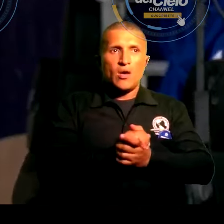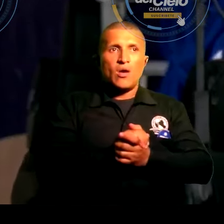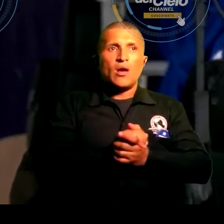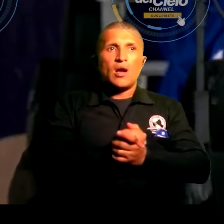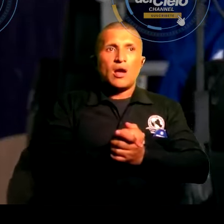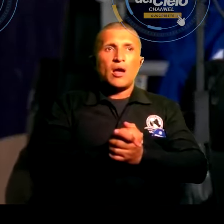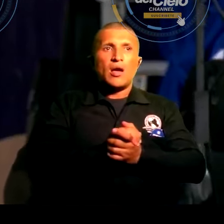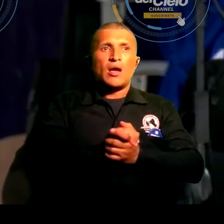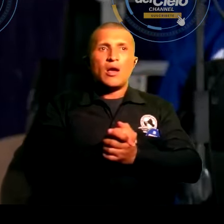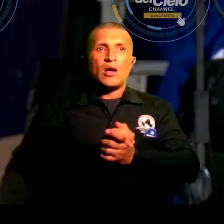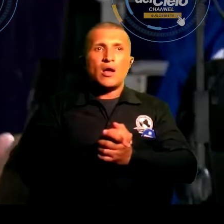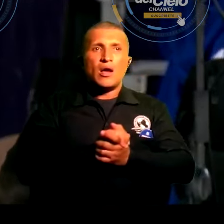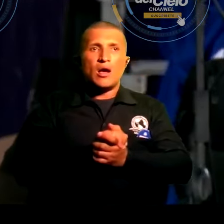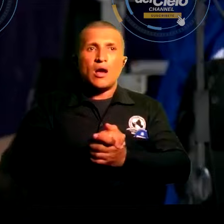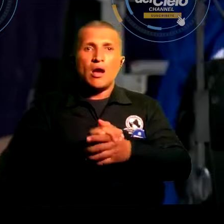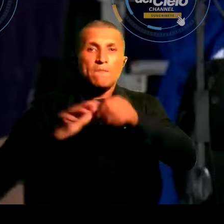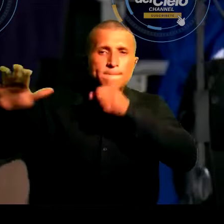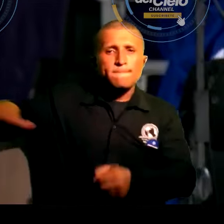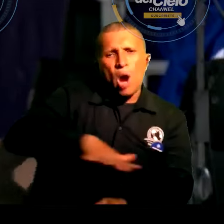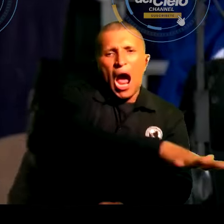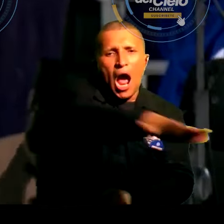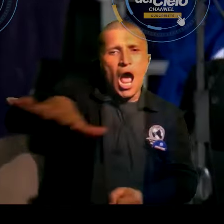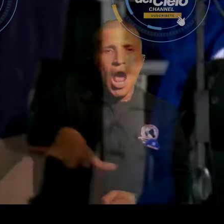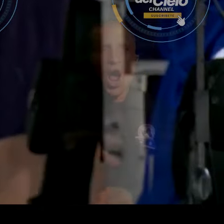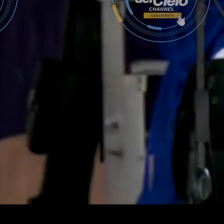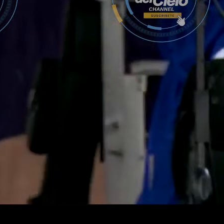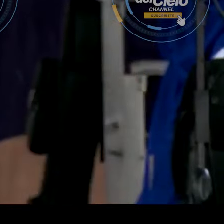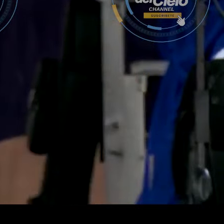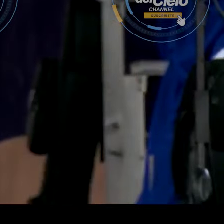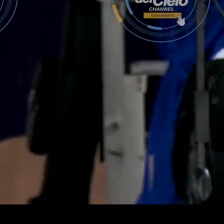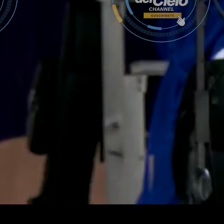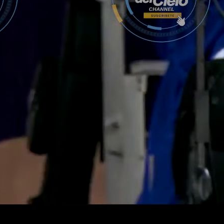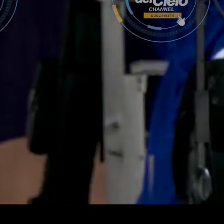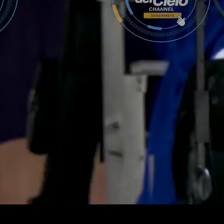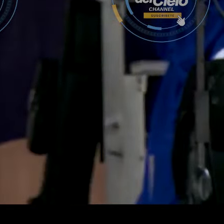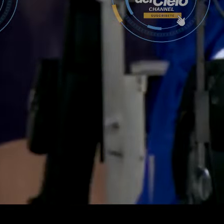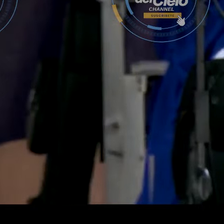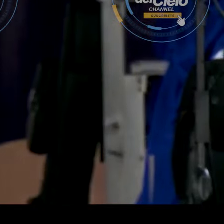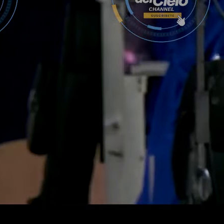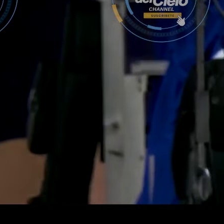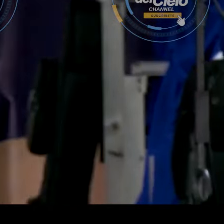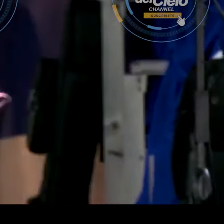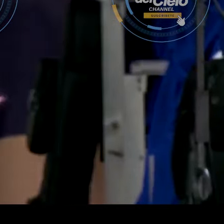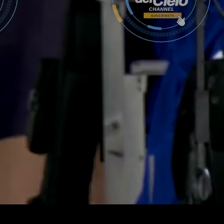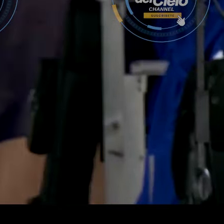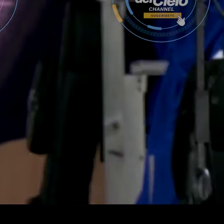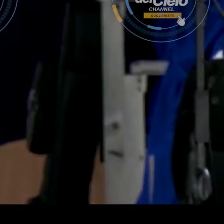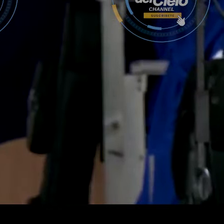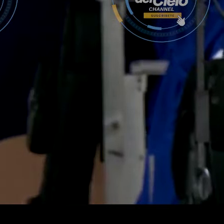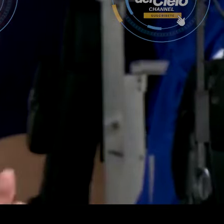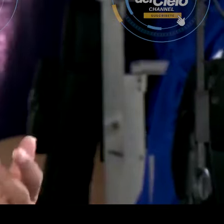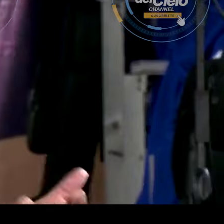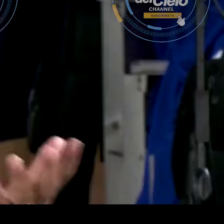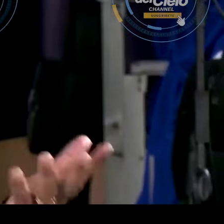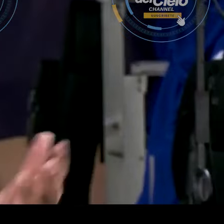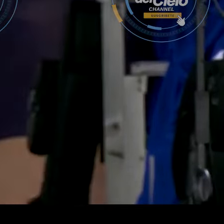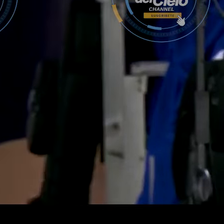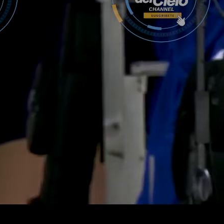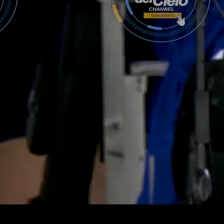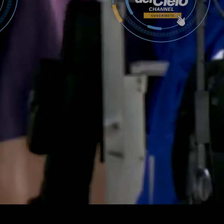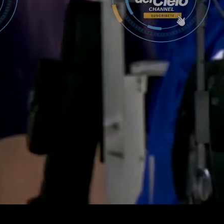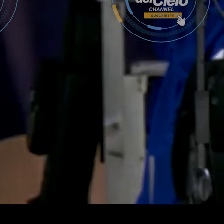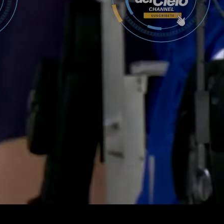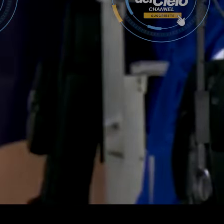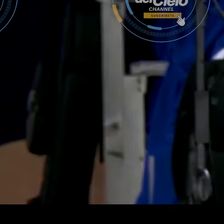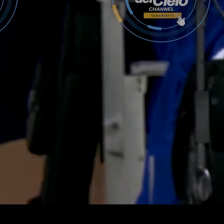velaban y guardaban las vigilias de la noche sobre su rebaño. Y he aquí, se les presentó un ángel